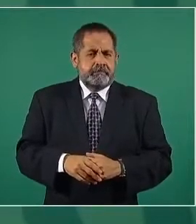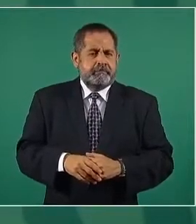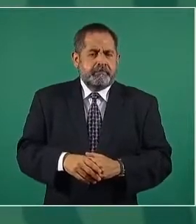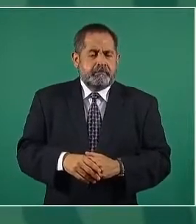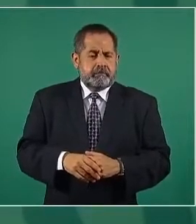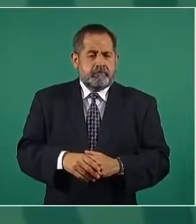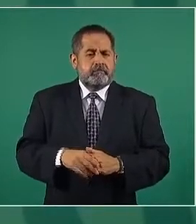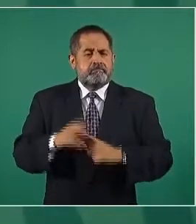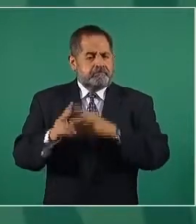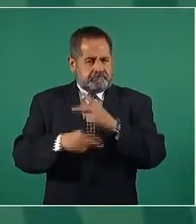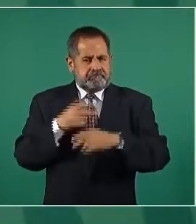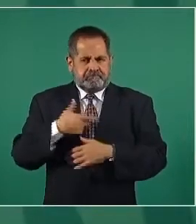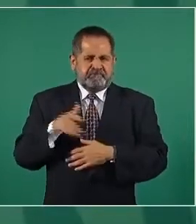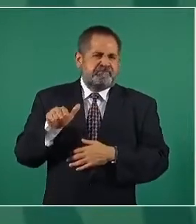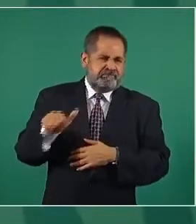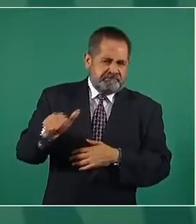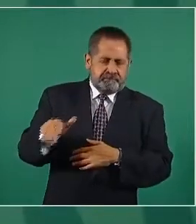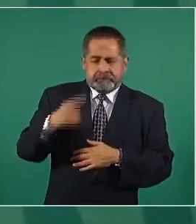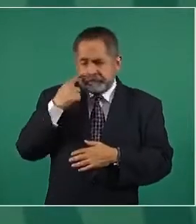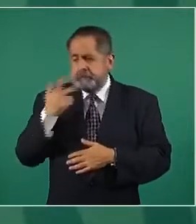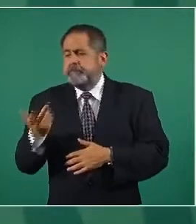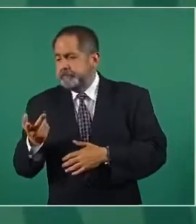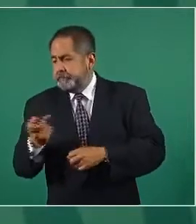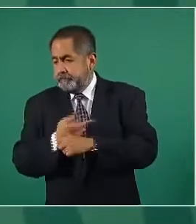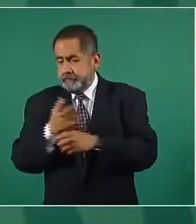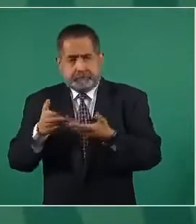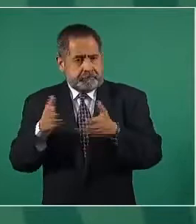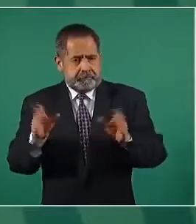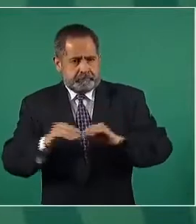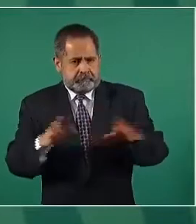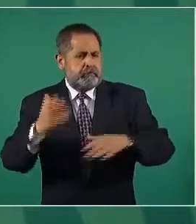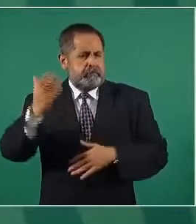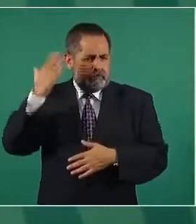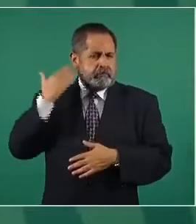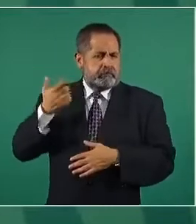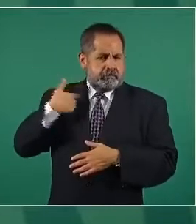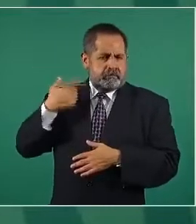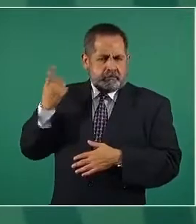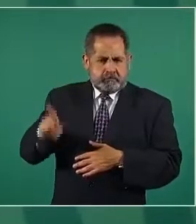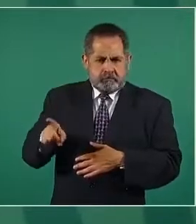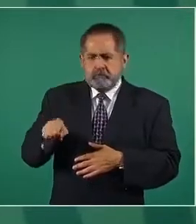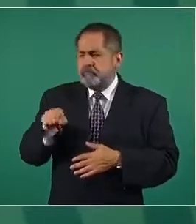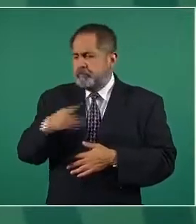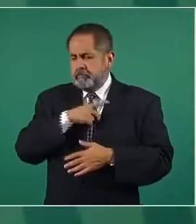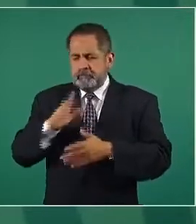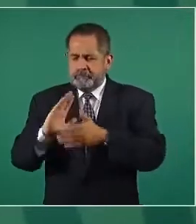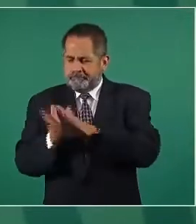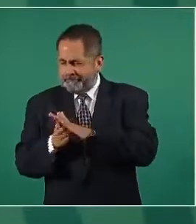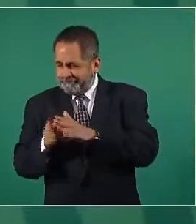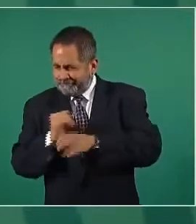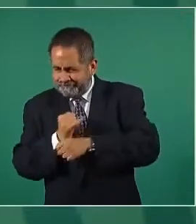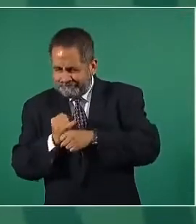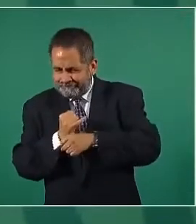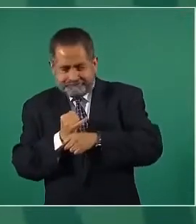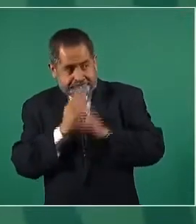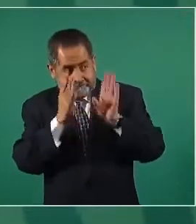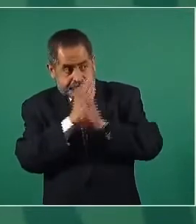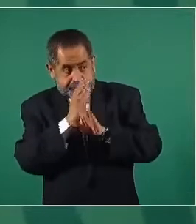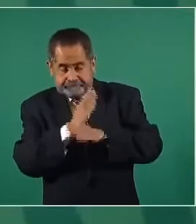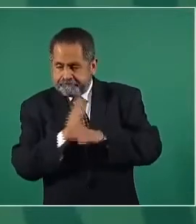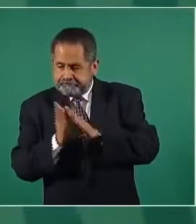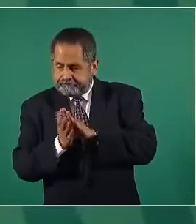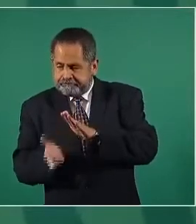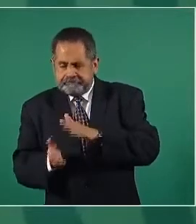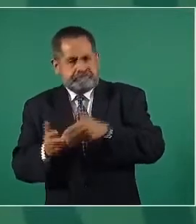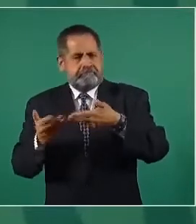Y voy a estar pendiente. Ya se había dado la instrucción, ya hay